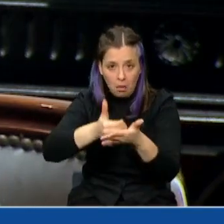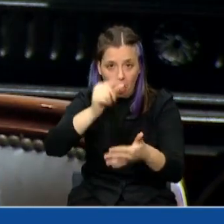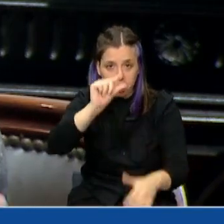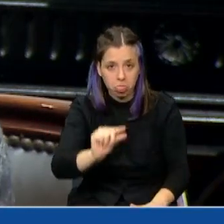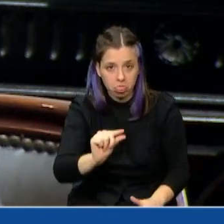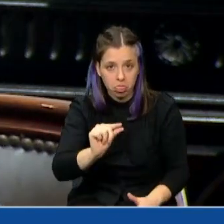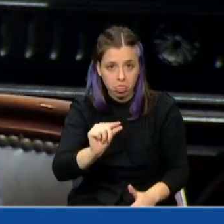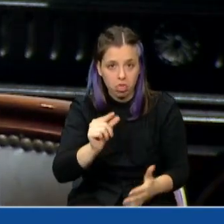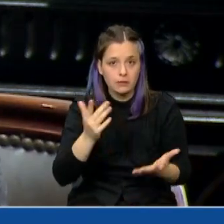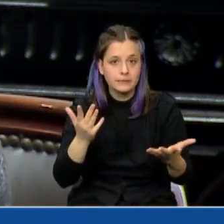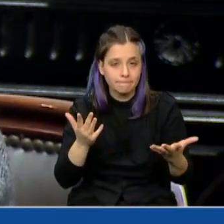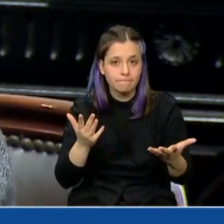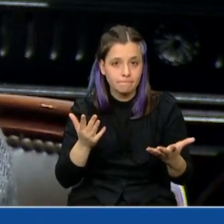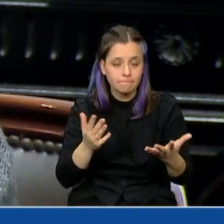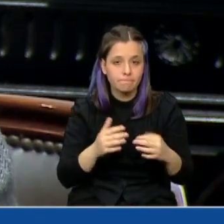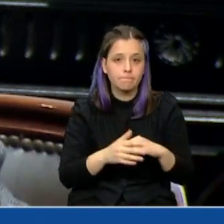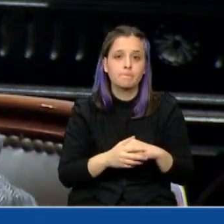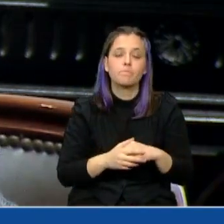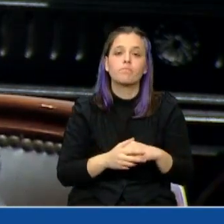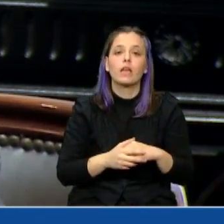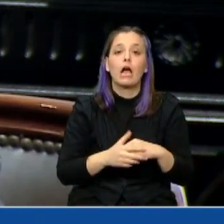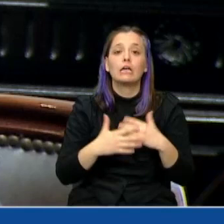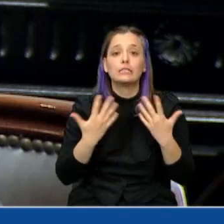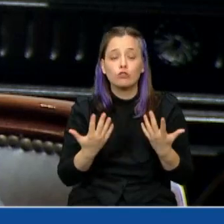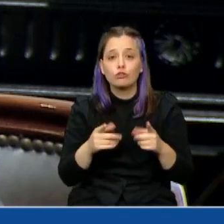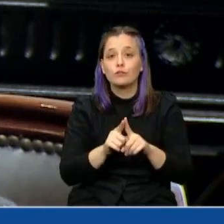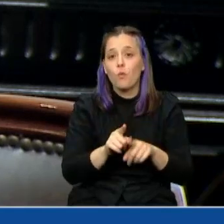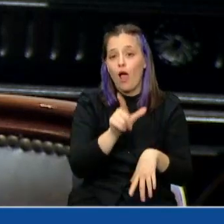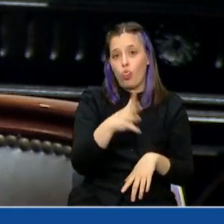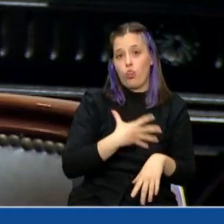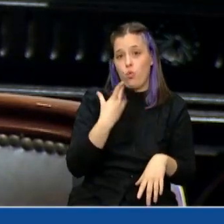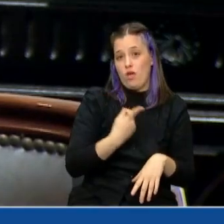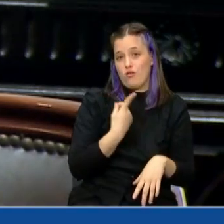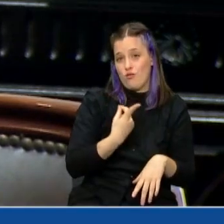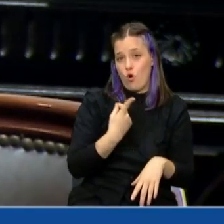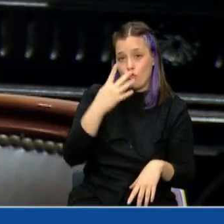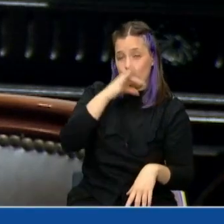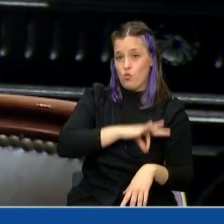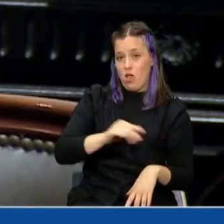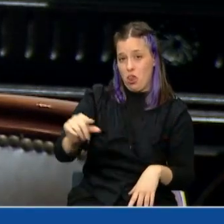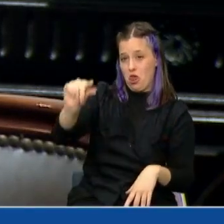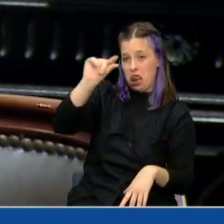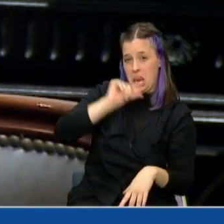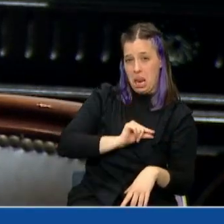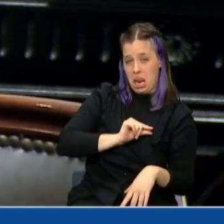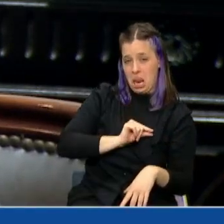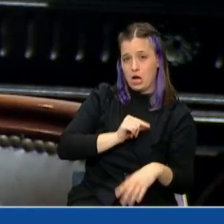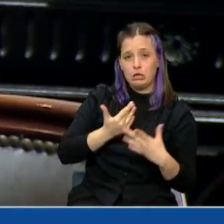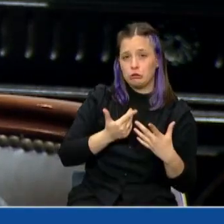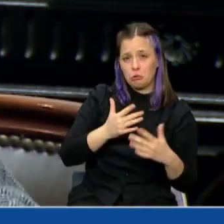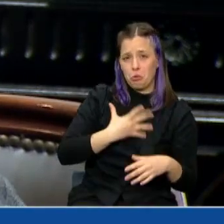Y hay que entender claramente que sin renta para el propietario no hay oferta para los inquilinos.